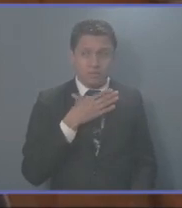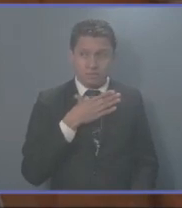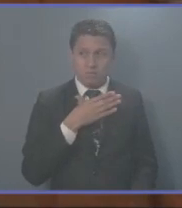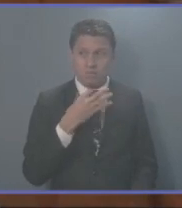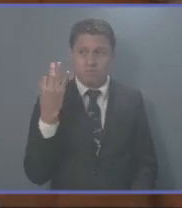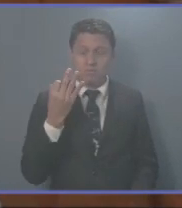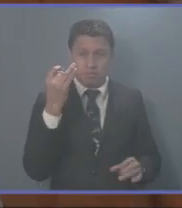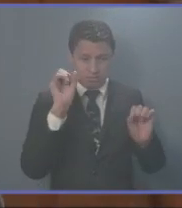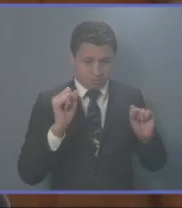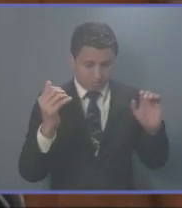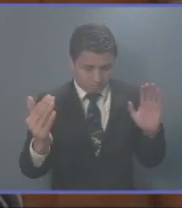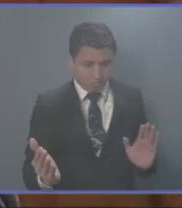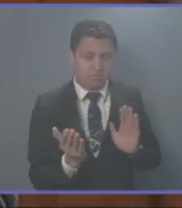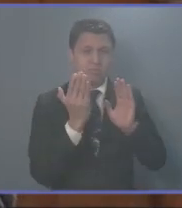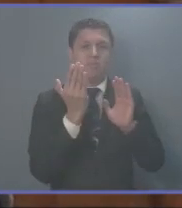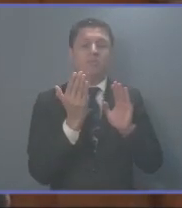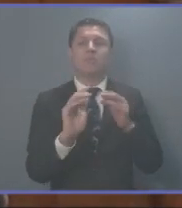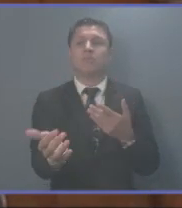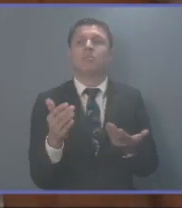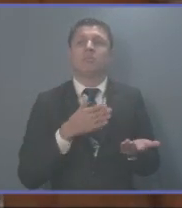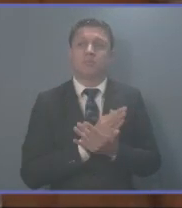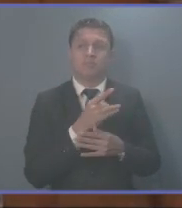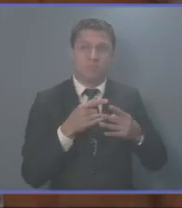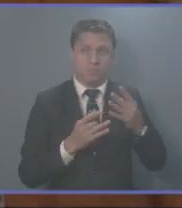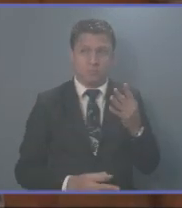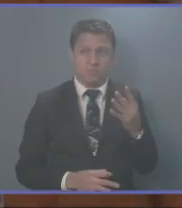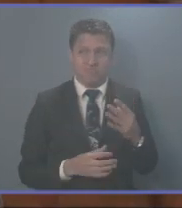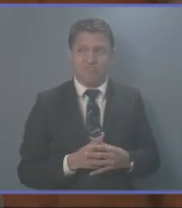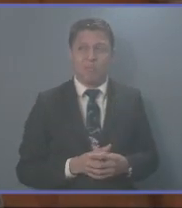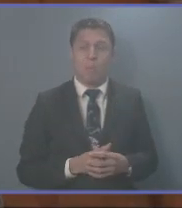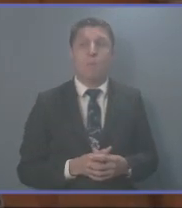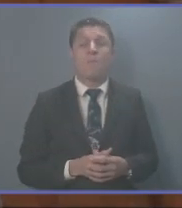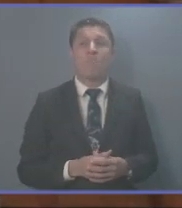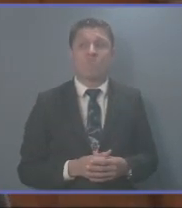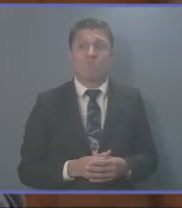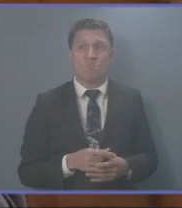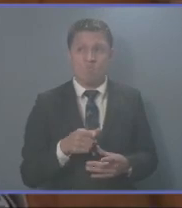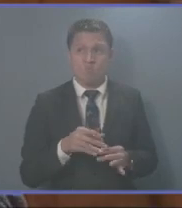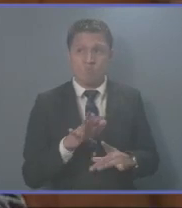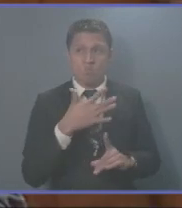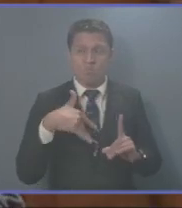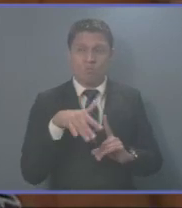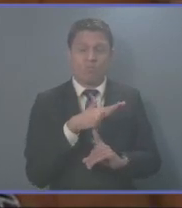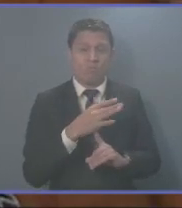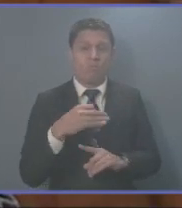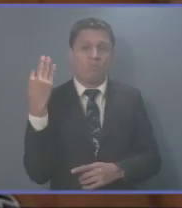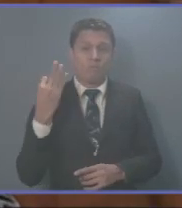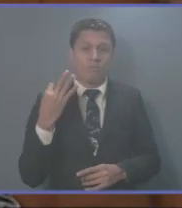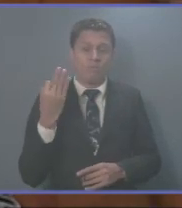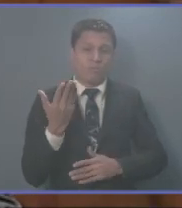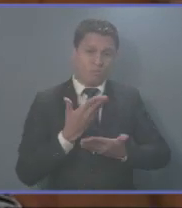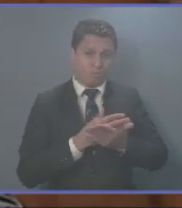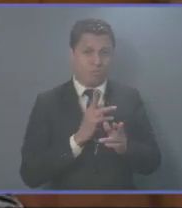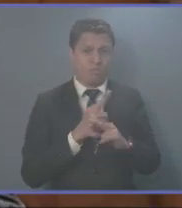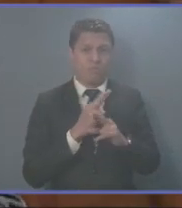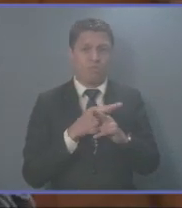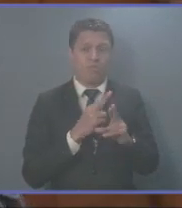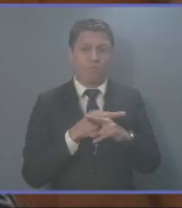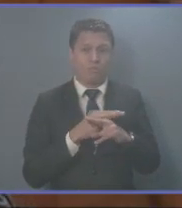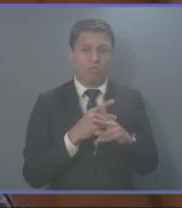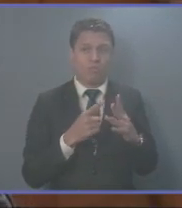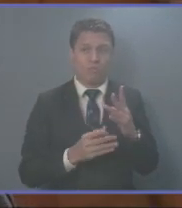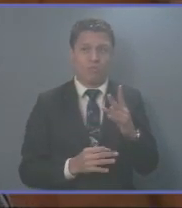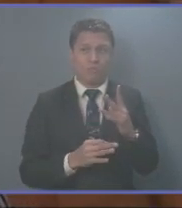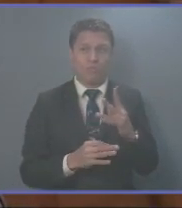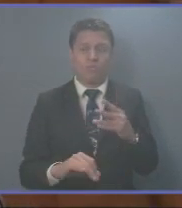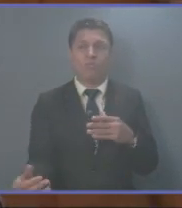ser confrontado por medio de las leyes y que ante tal situación es necesario reformar la